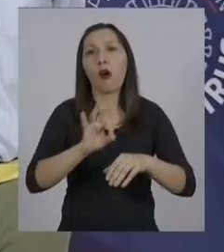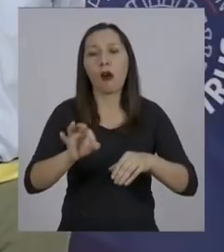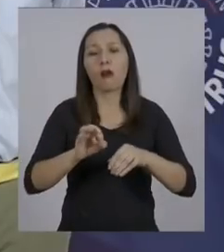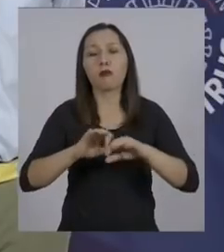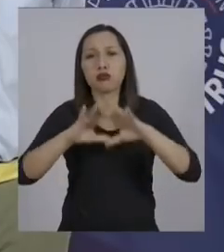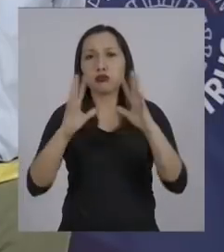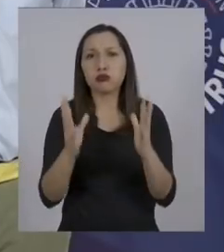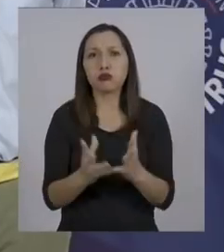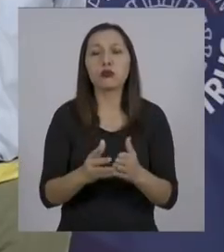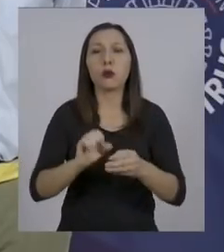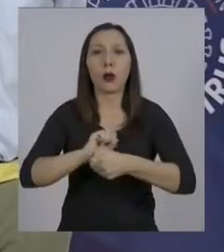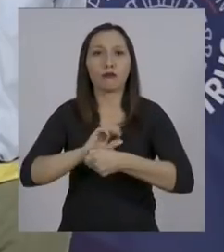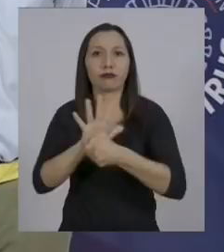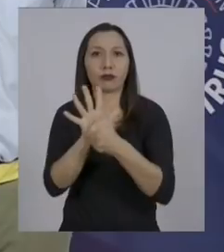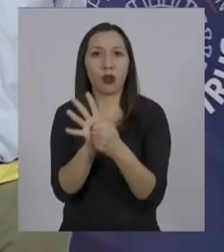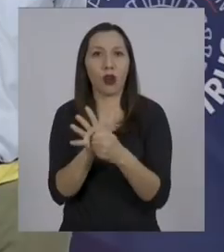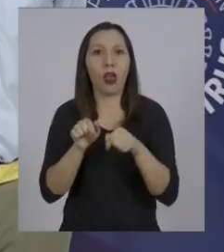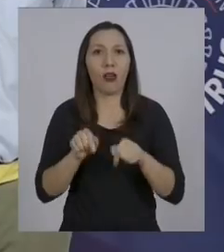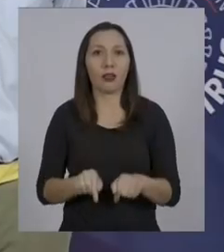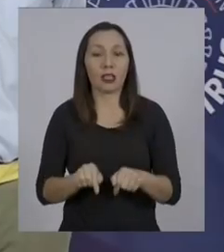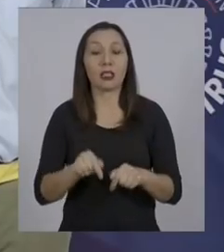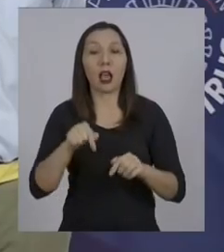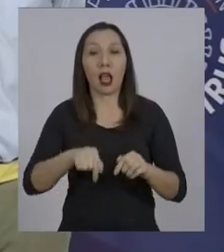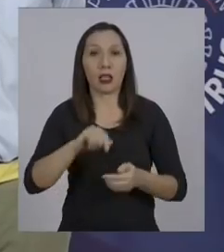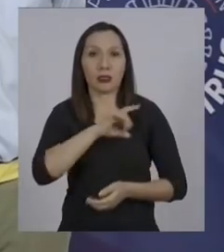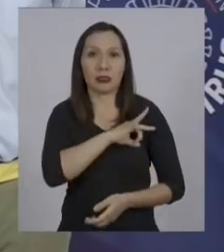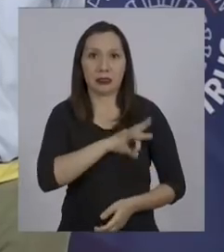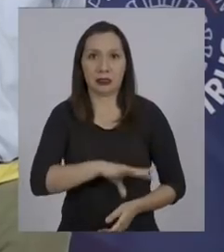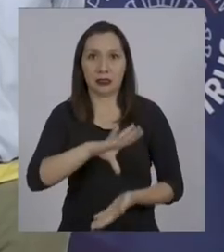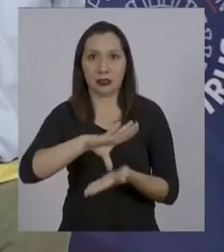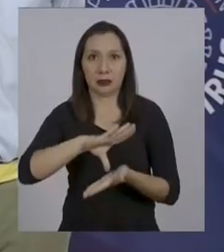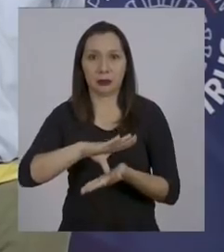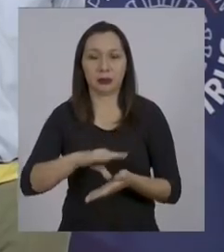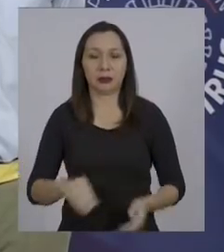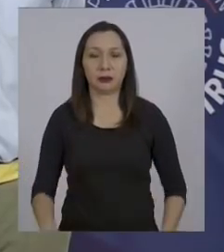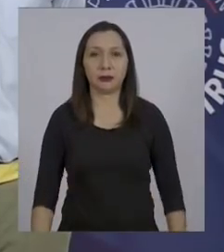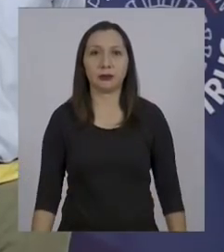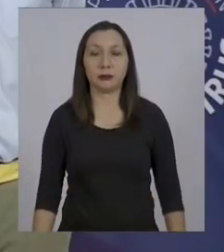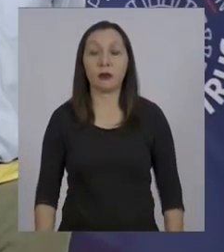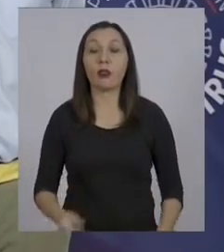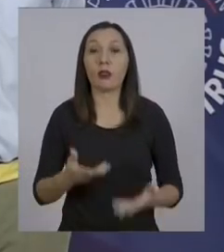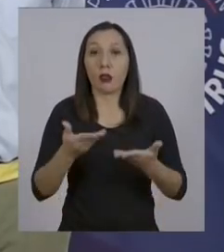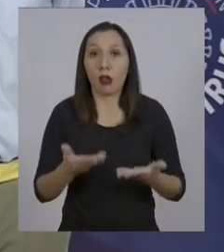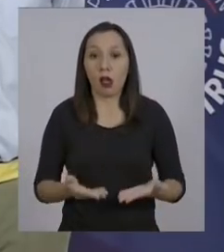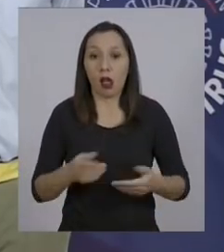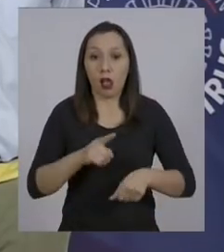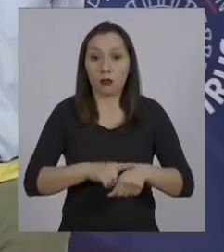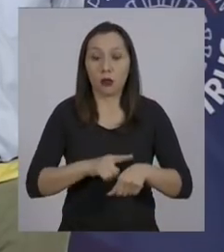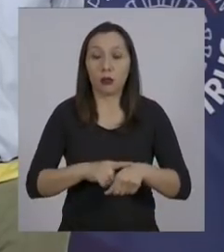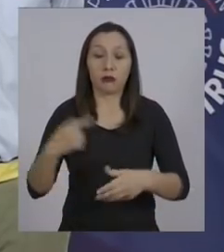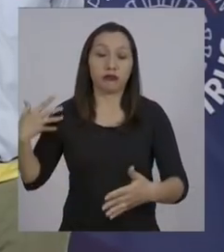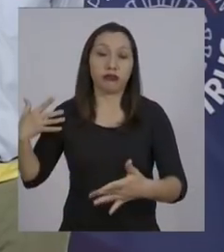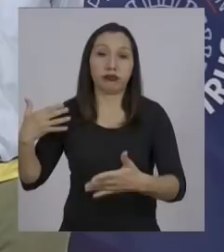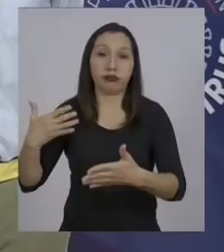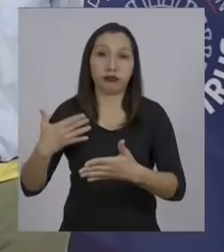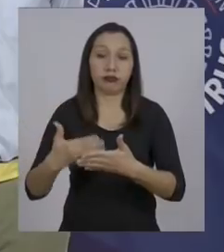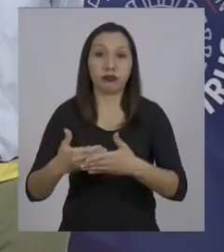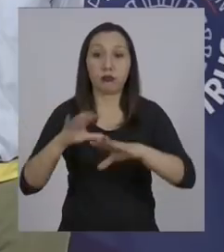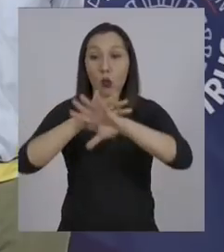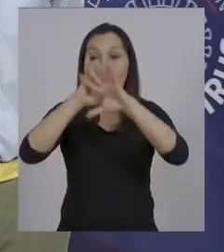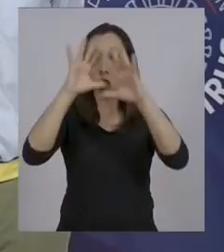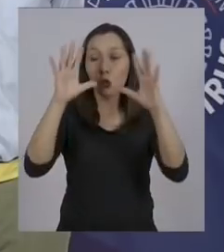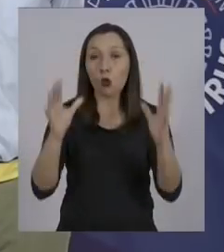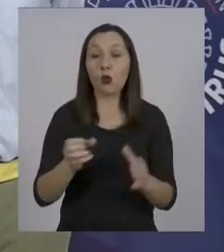Pandemia de coronavirus en nuestro país. Al momento se registran en el